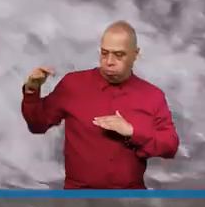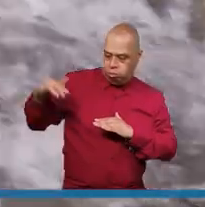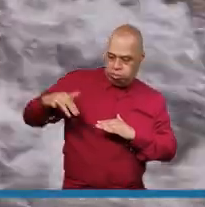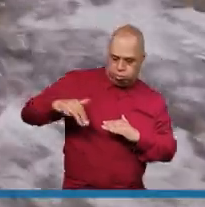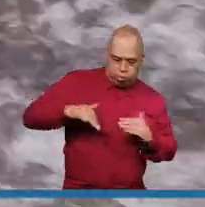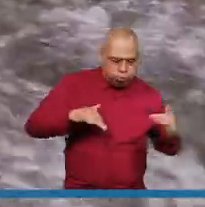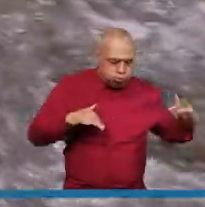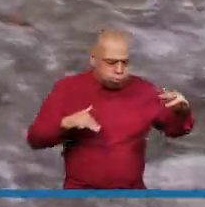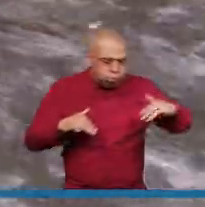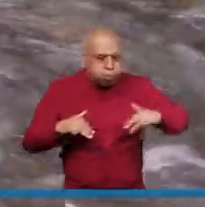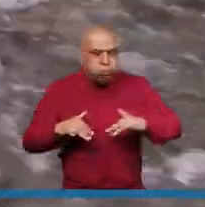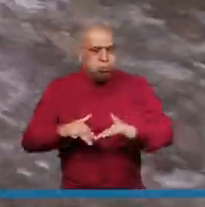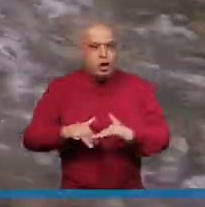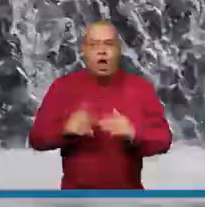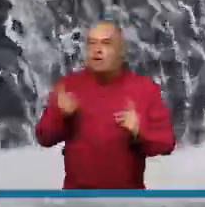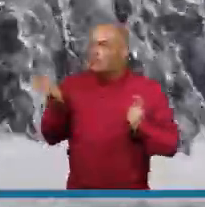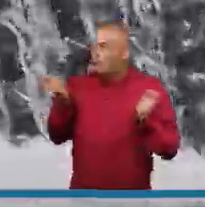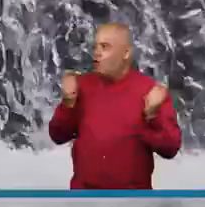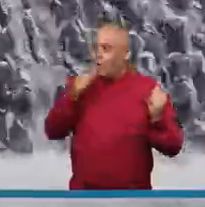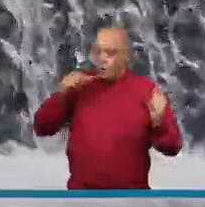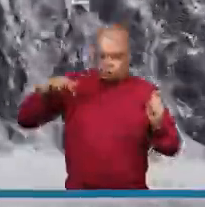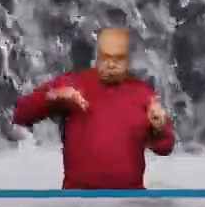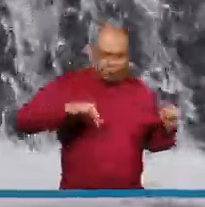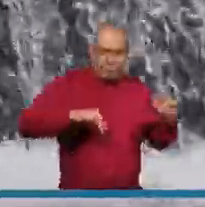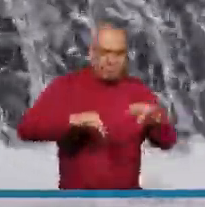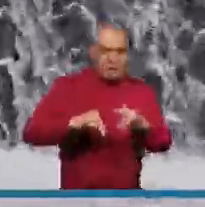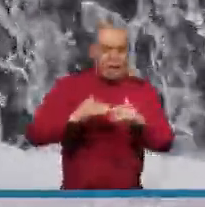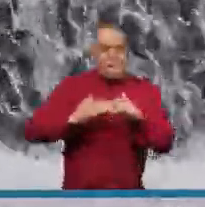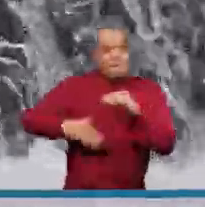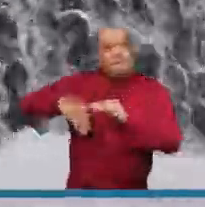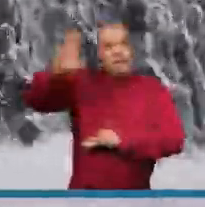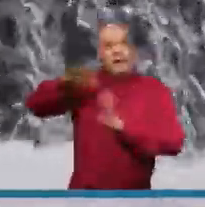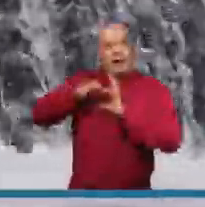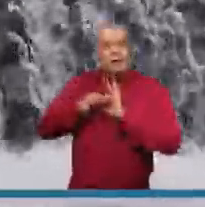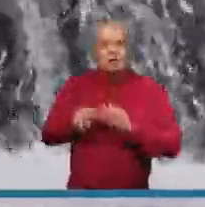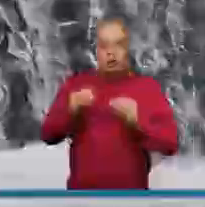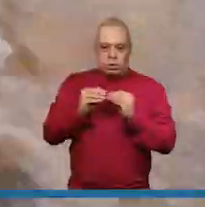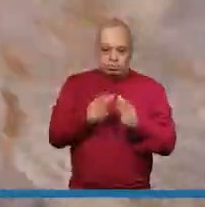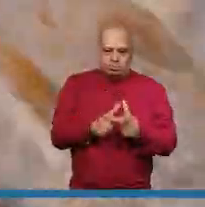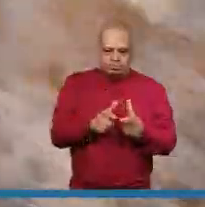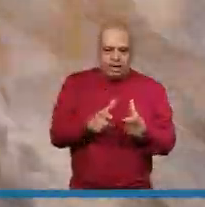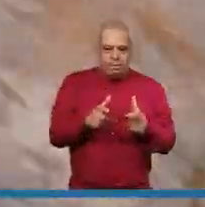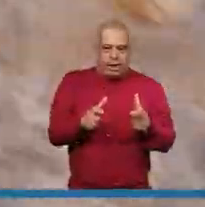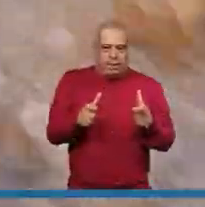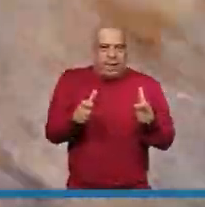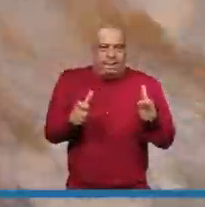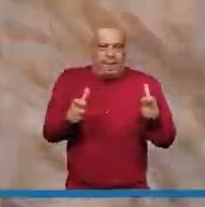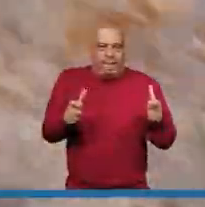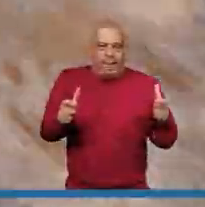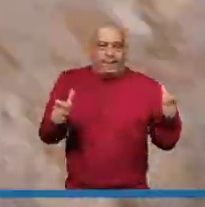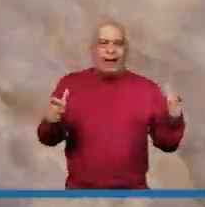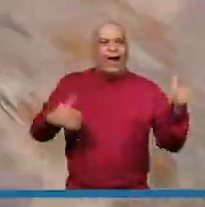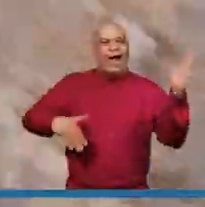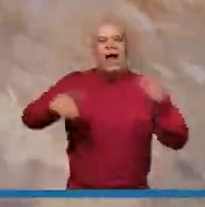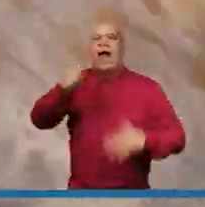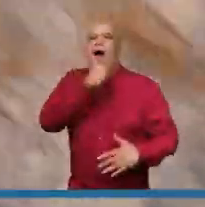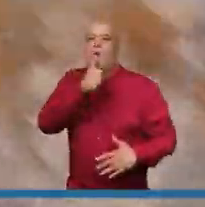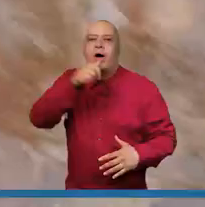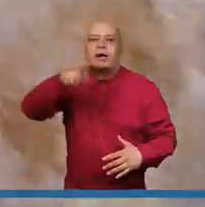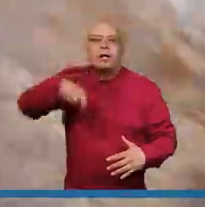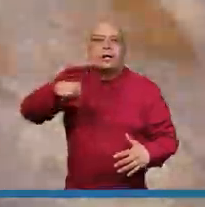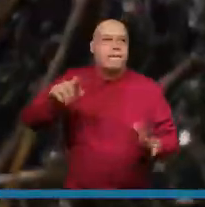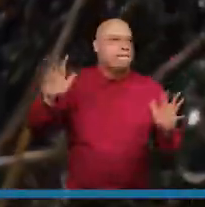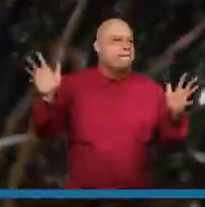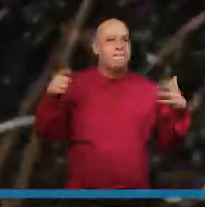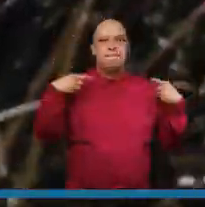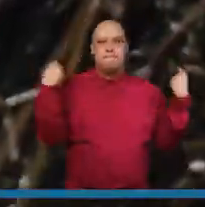valle. El agua también proveía de lugares muy cercanos, pero cada vez, en la medida que vamos creciendo, la población necesitamos más